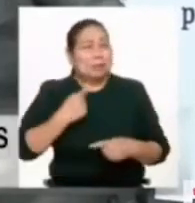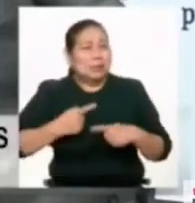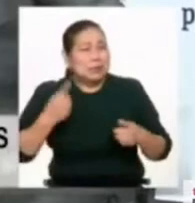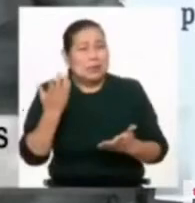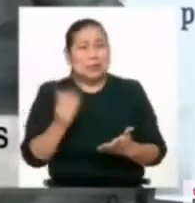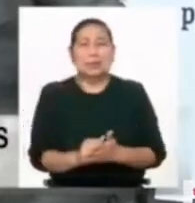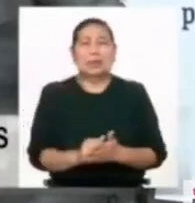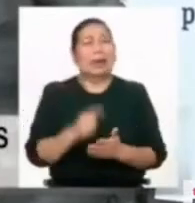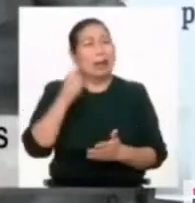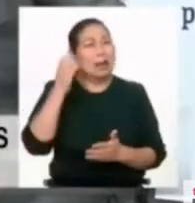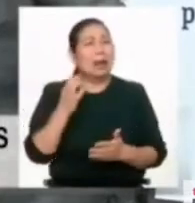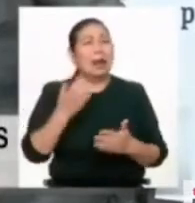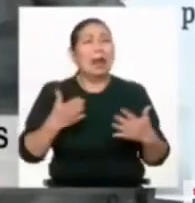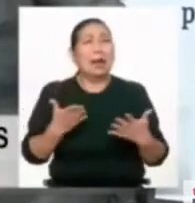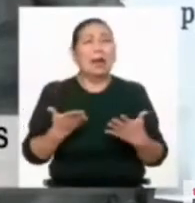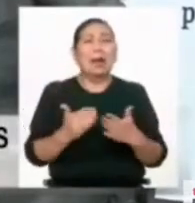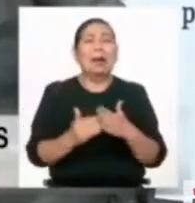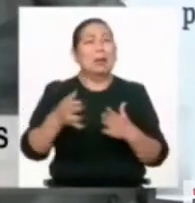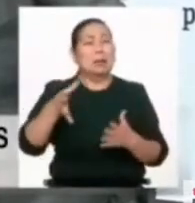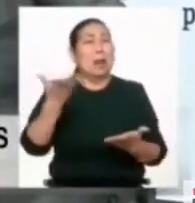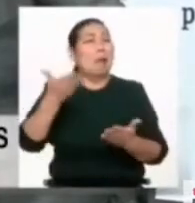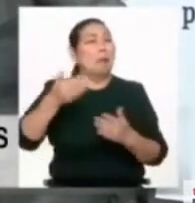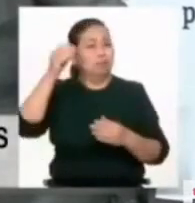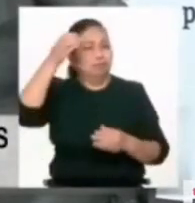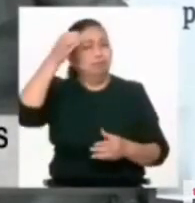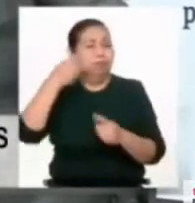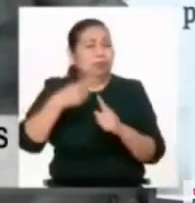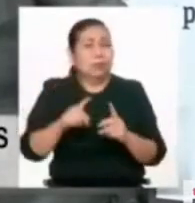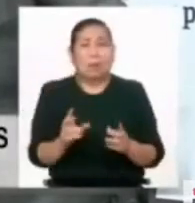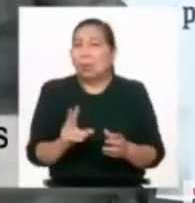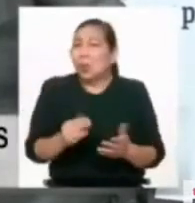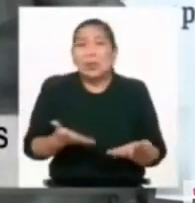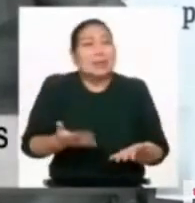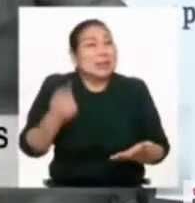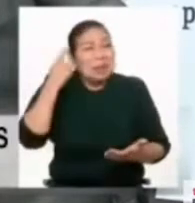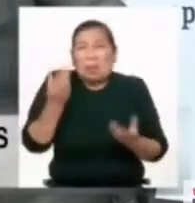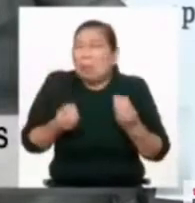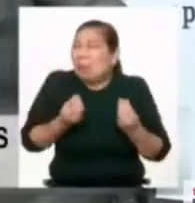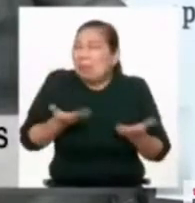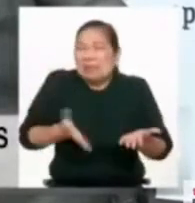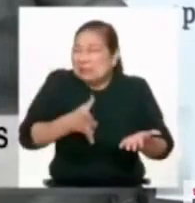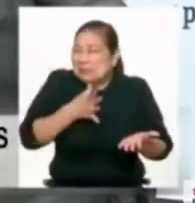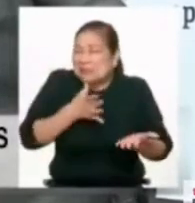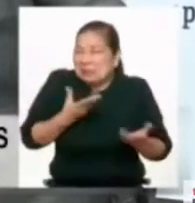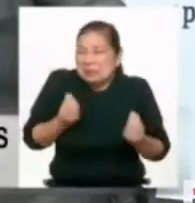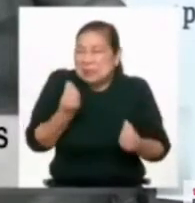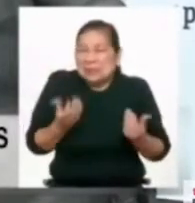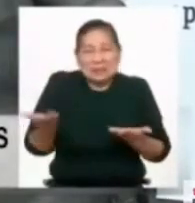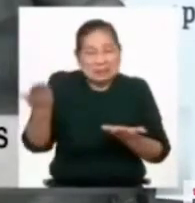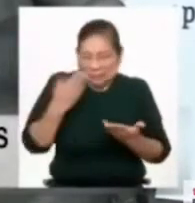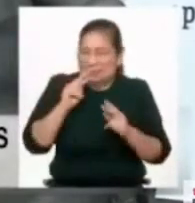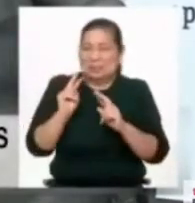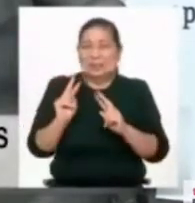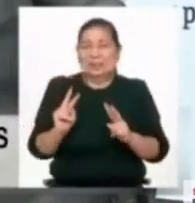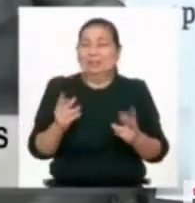gestores, los que le llaman gestores con alta experiencia, que no sé cuál ha sido esa experiencia, pero lo que hemos recibido